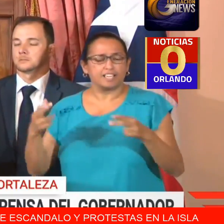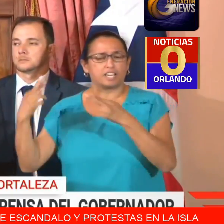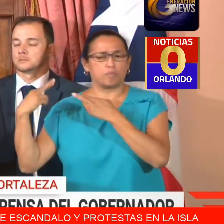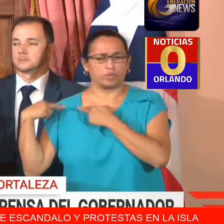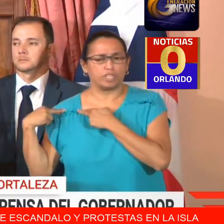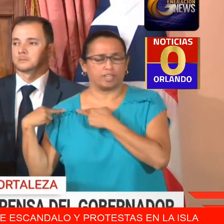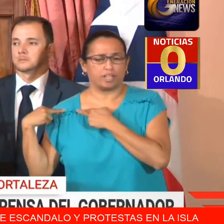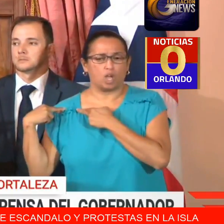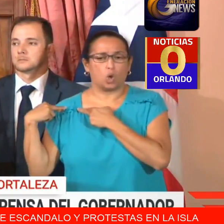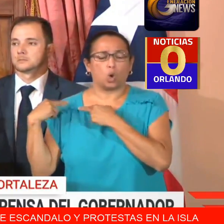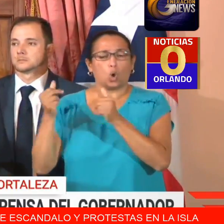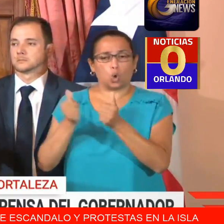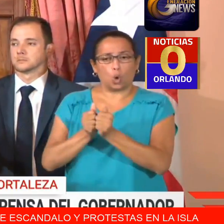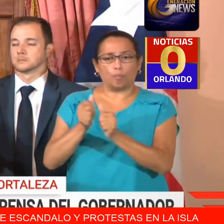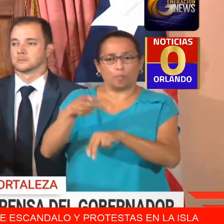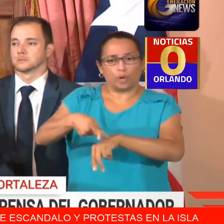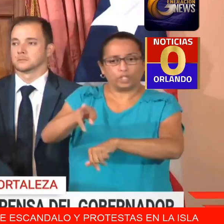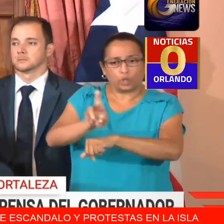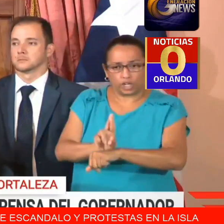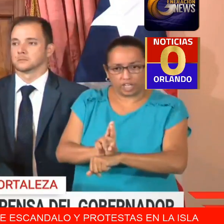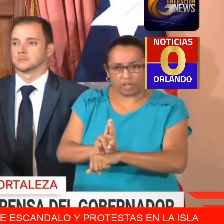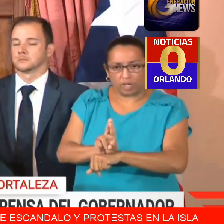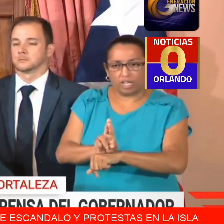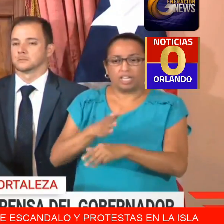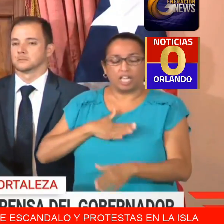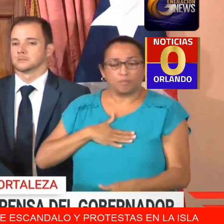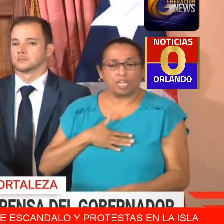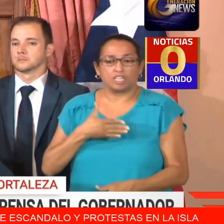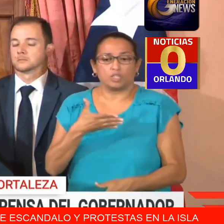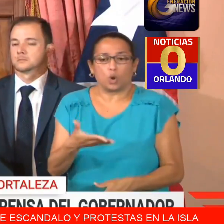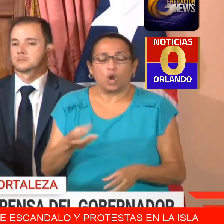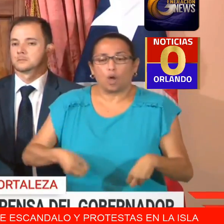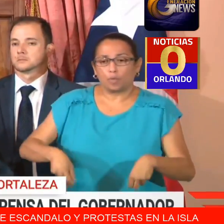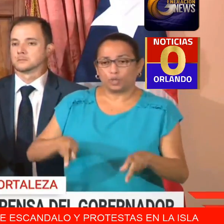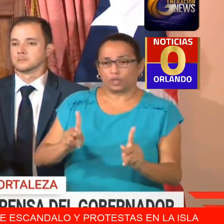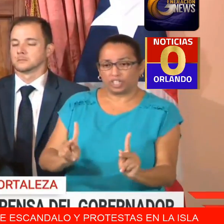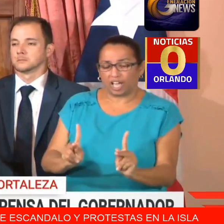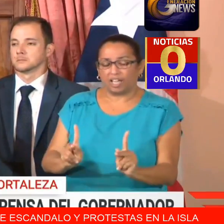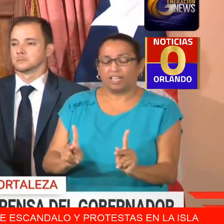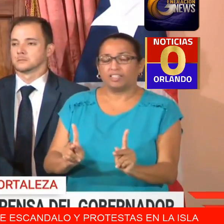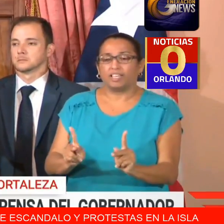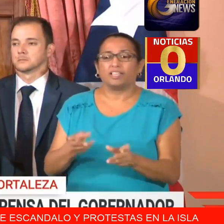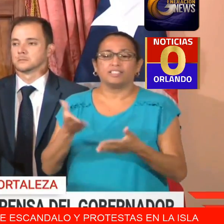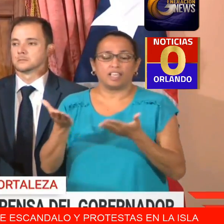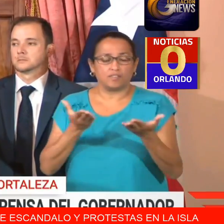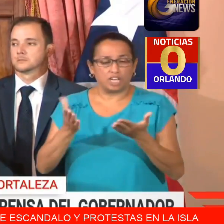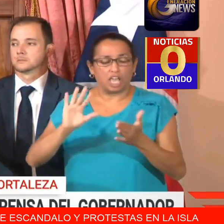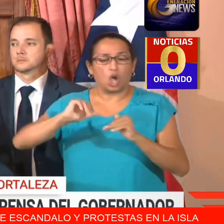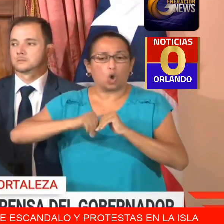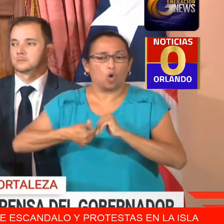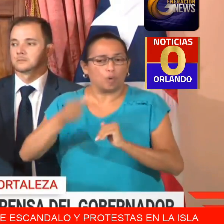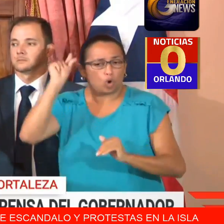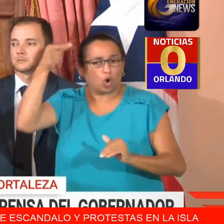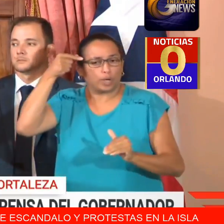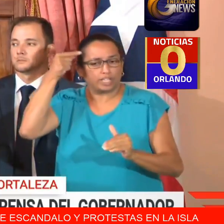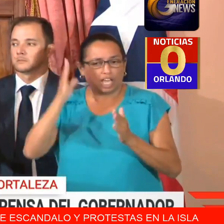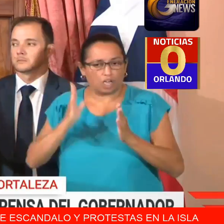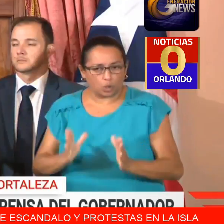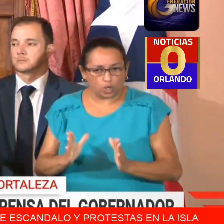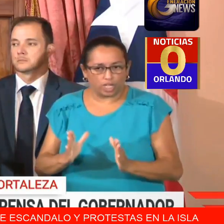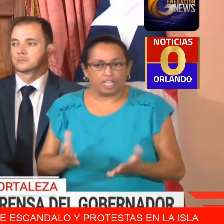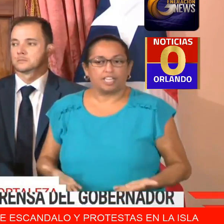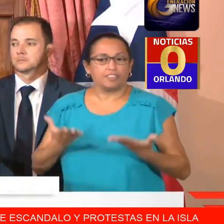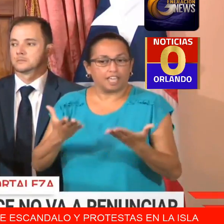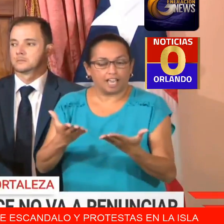que entiendan que se tienen que manifestar, así que lo puedan hacer. Esto, el protocolo lo hemos trabajado con la